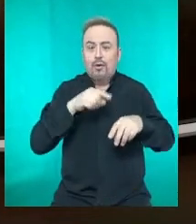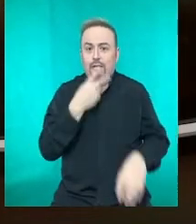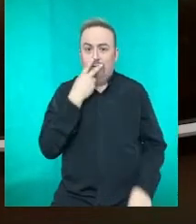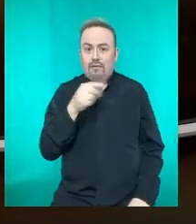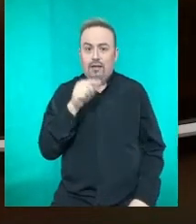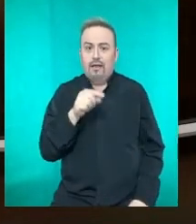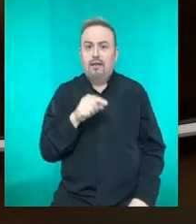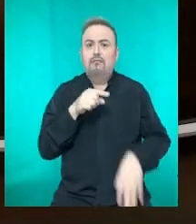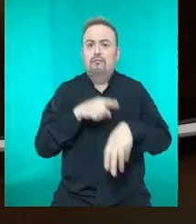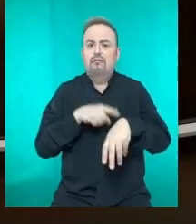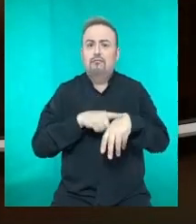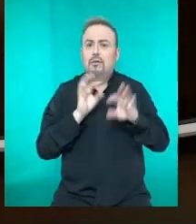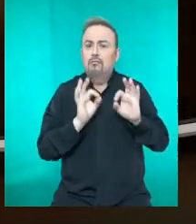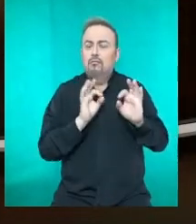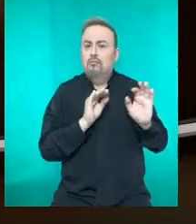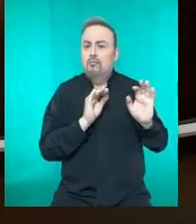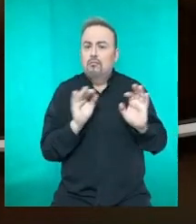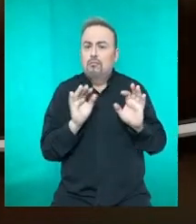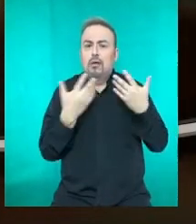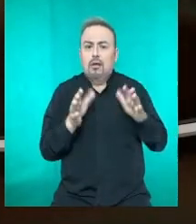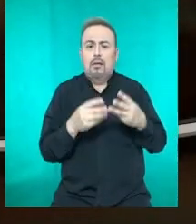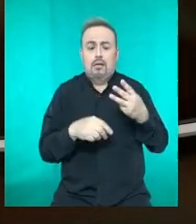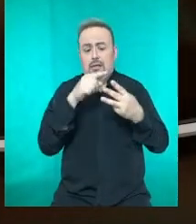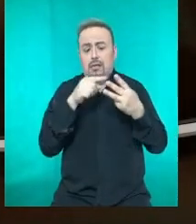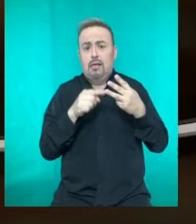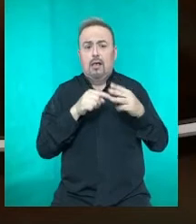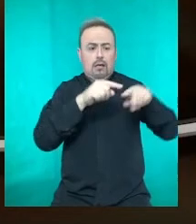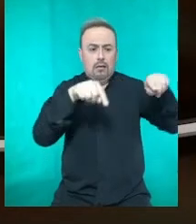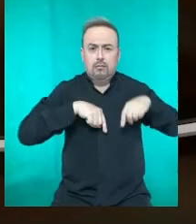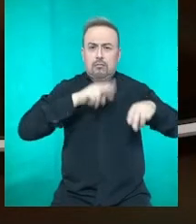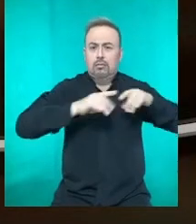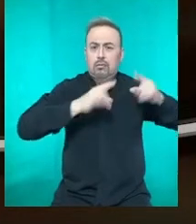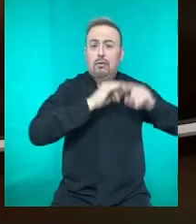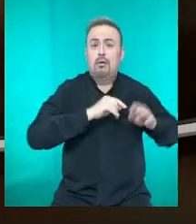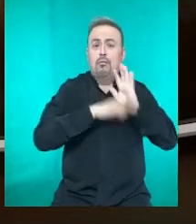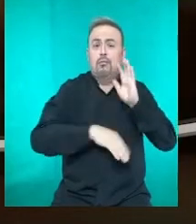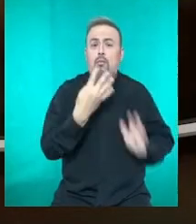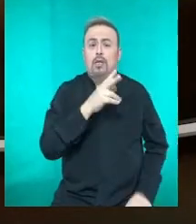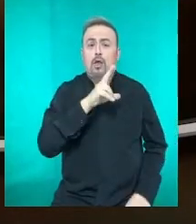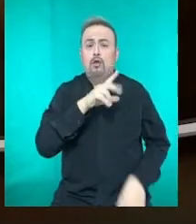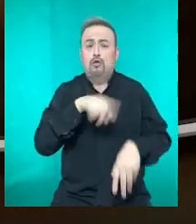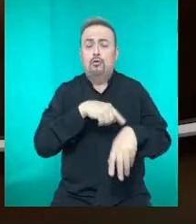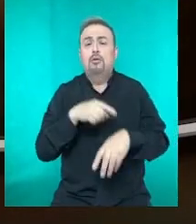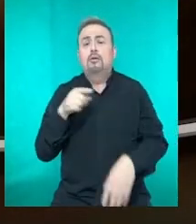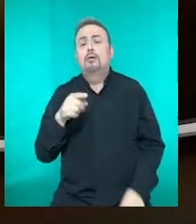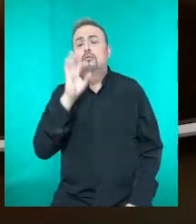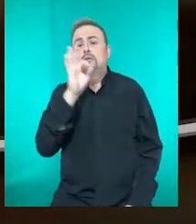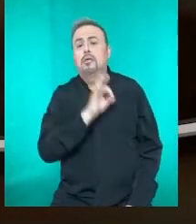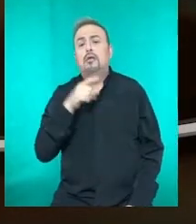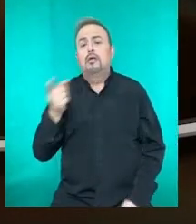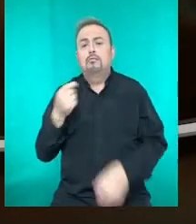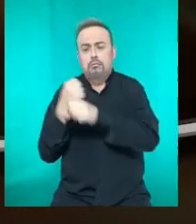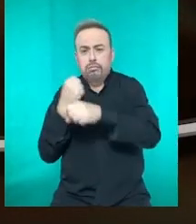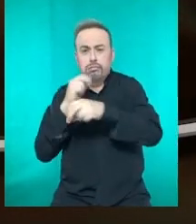tiempo efectivo de construcción en promedio después de haberlo aplicado en tres instalaciones disminuyó en un 48%, las horas hombre efectivas para la edificación